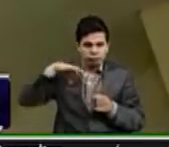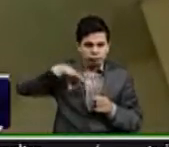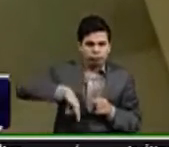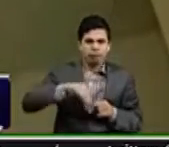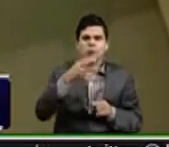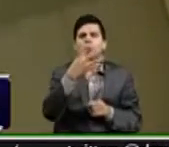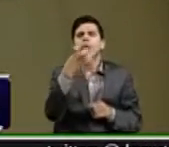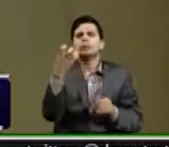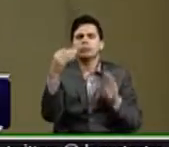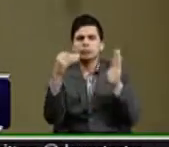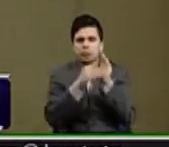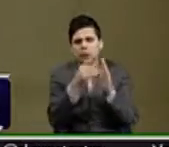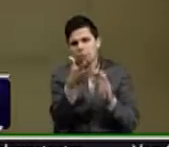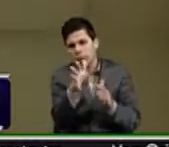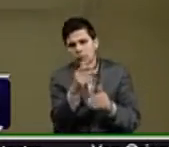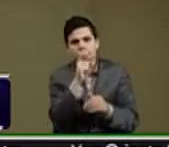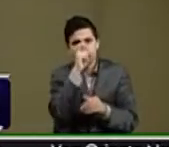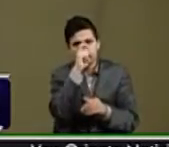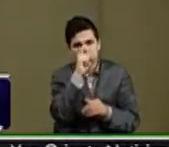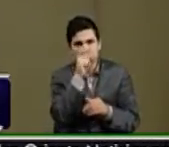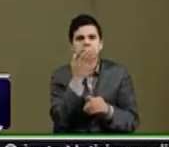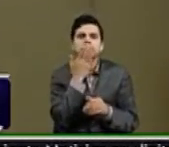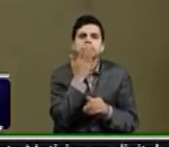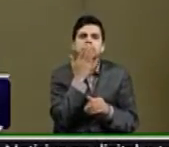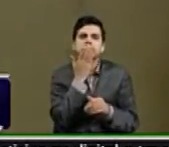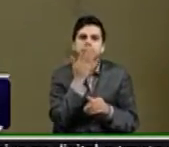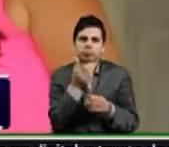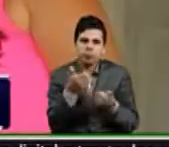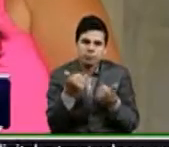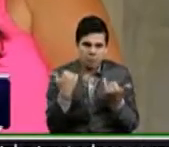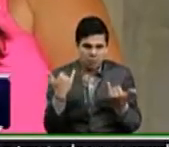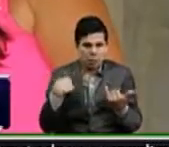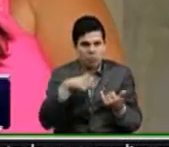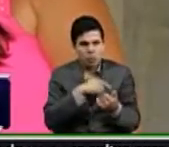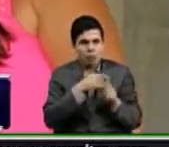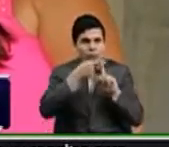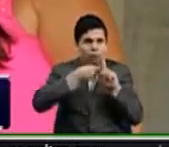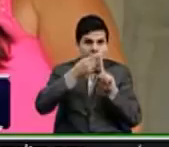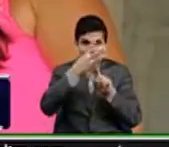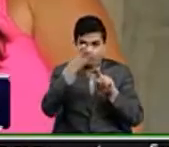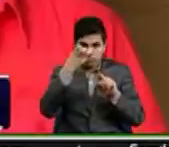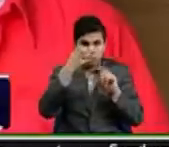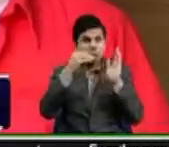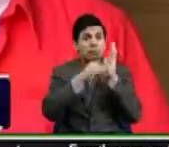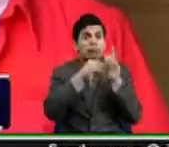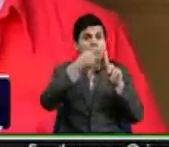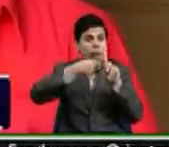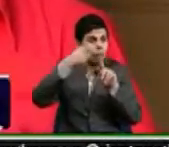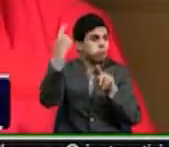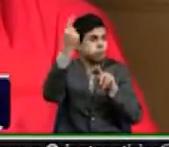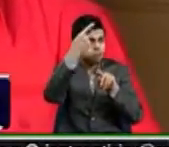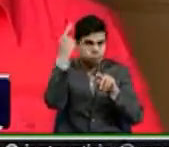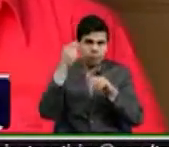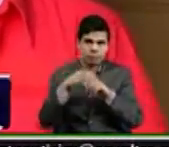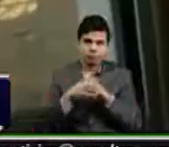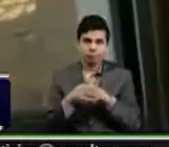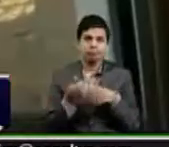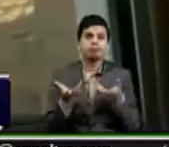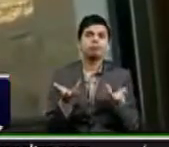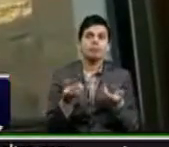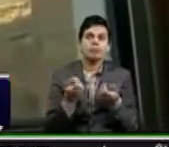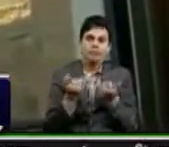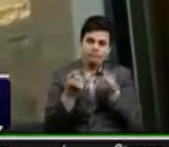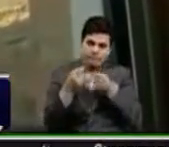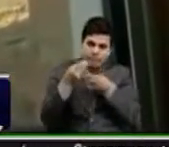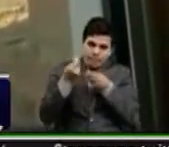como 400, creo, porque eso es lo que mínimo de 300 uno no consigue un arriendo. Por ahora lo que ir haciendo como un